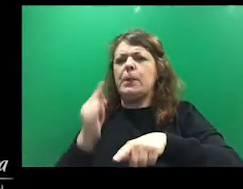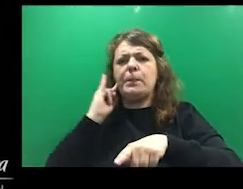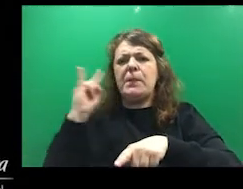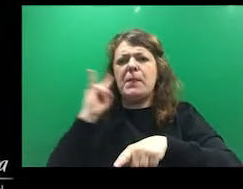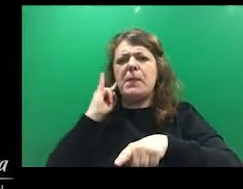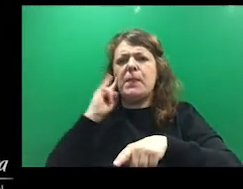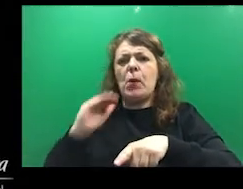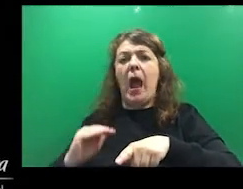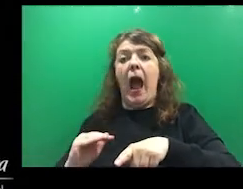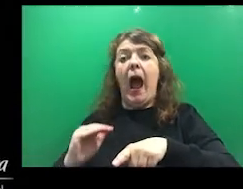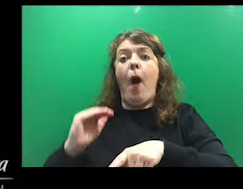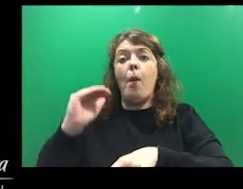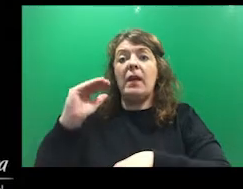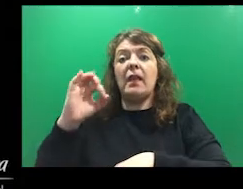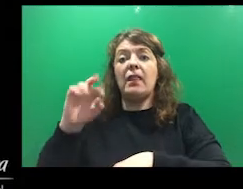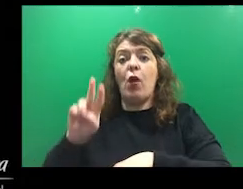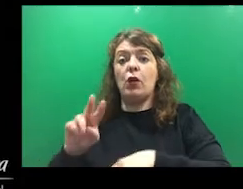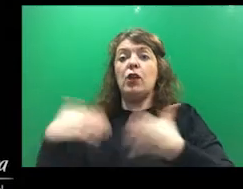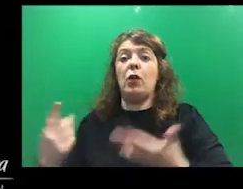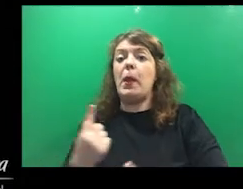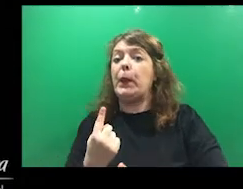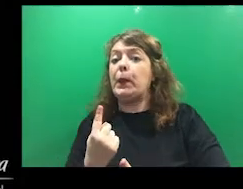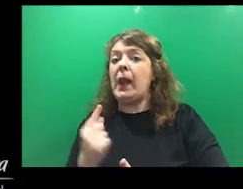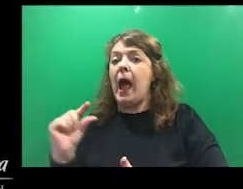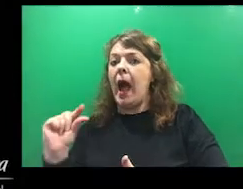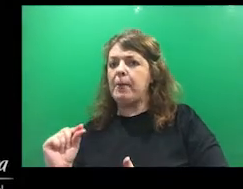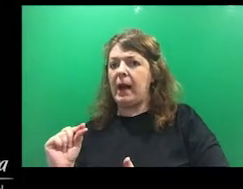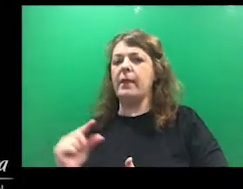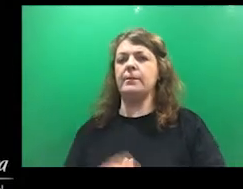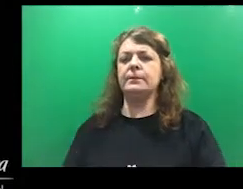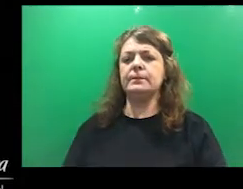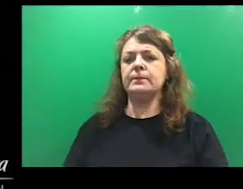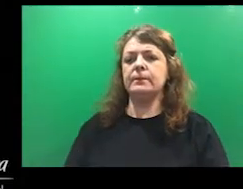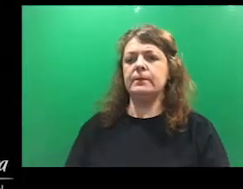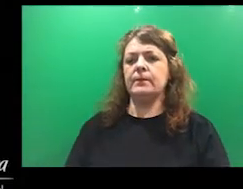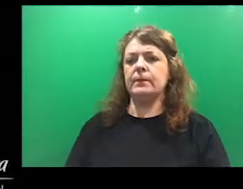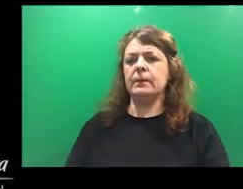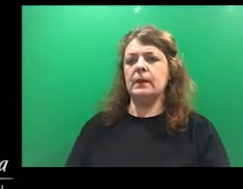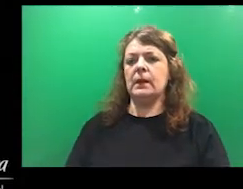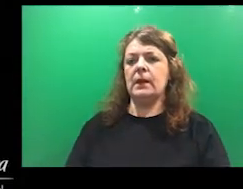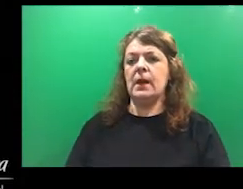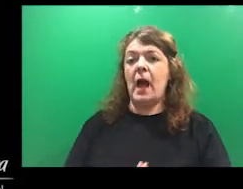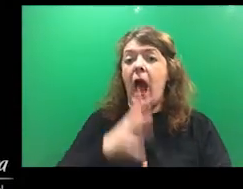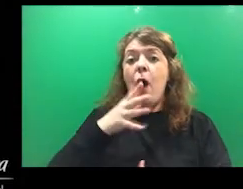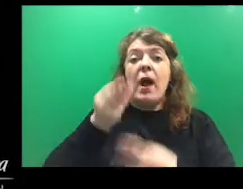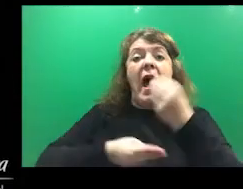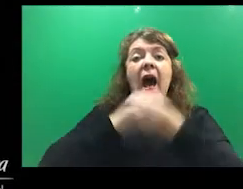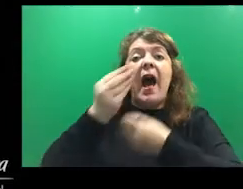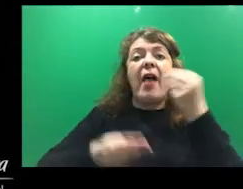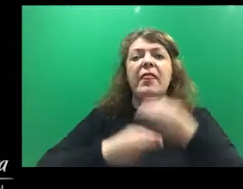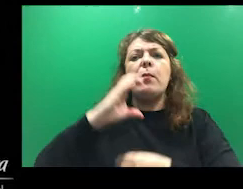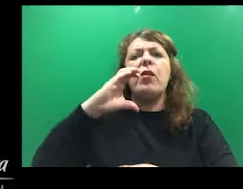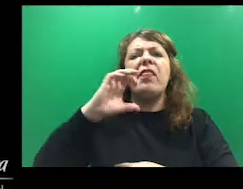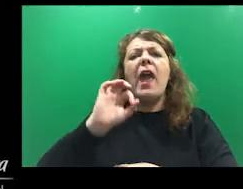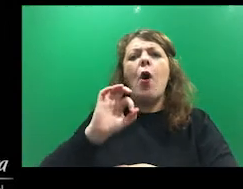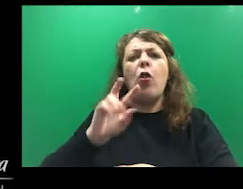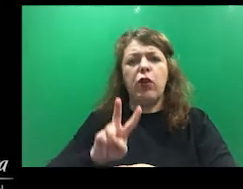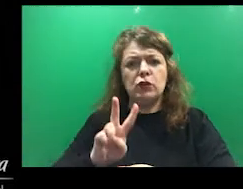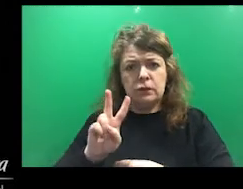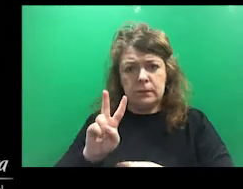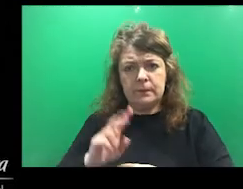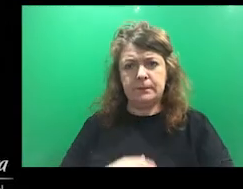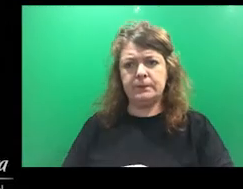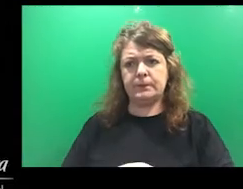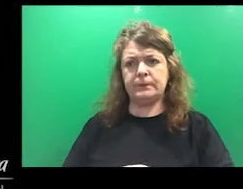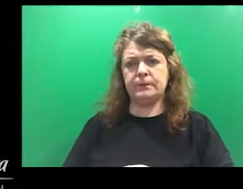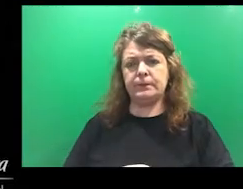El sensor lo va a notar y va a empezar a pitar y la vela se apagará. Vamos a producir el CO2.